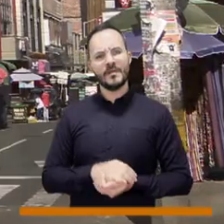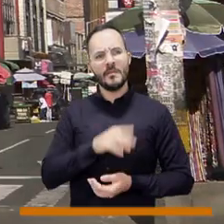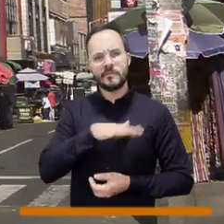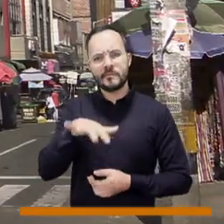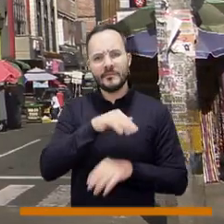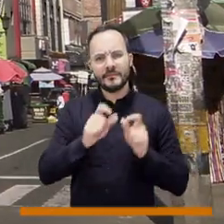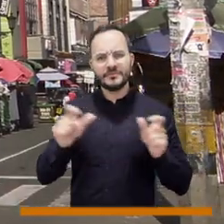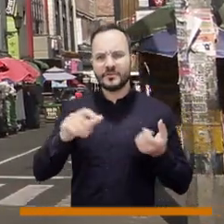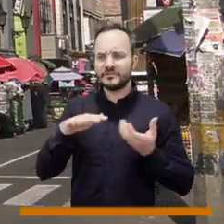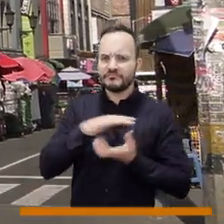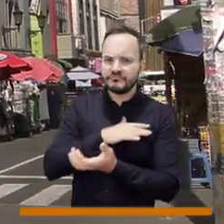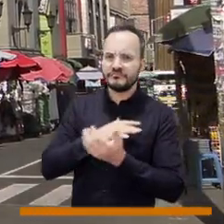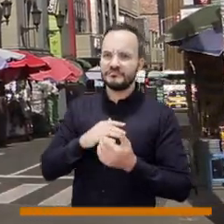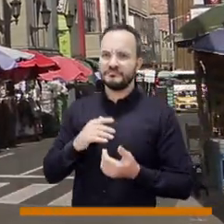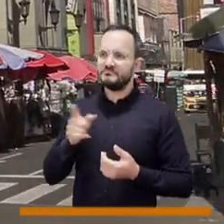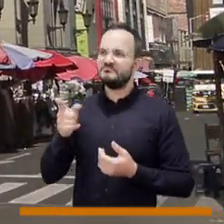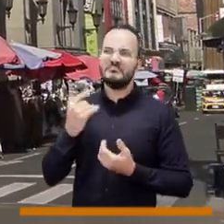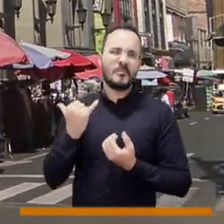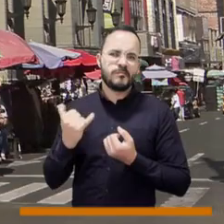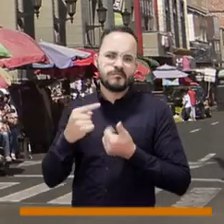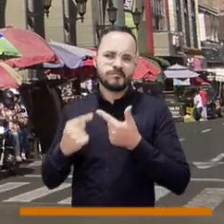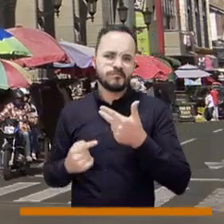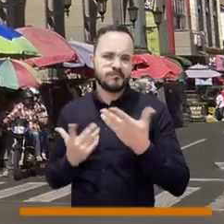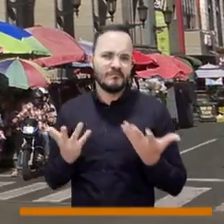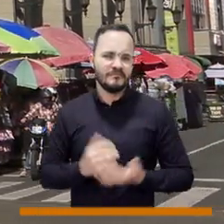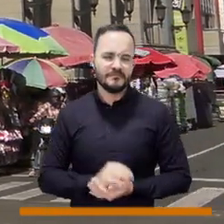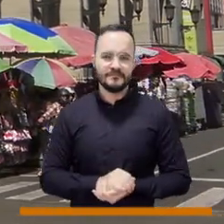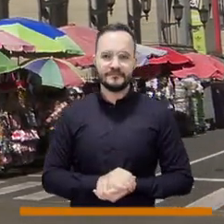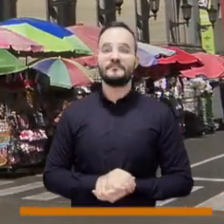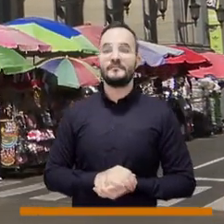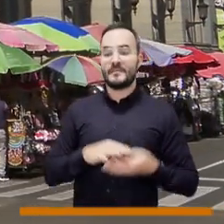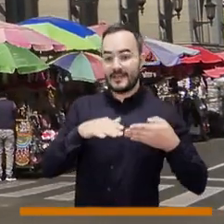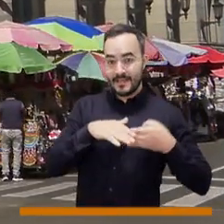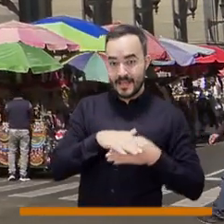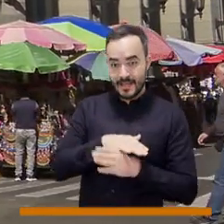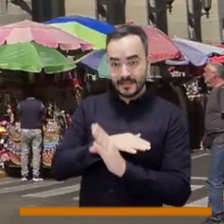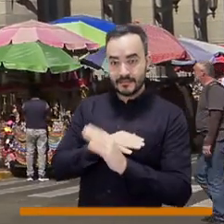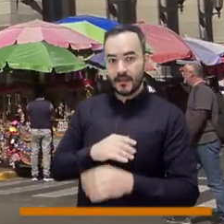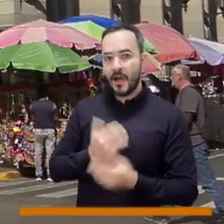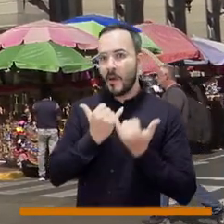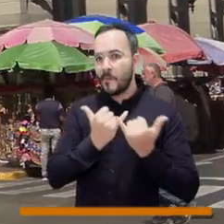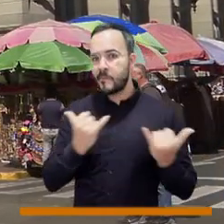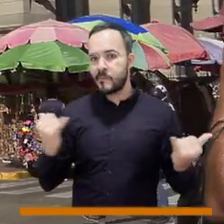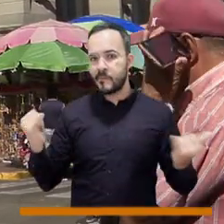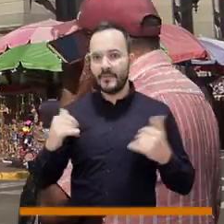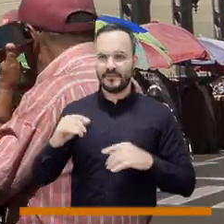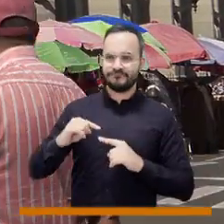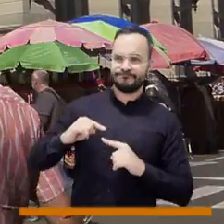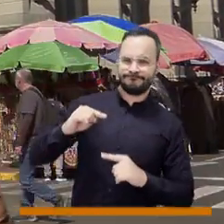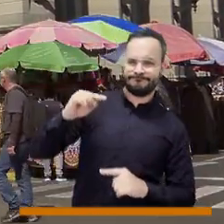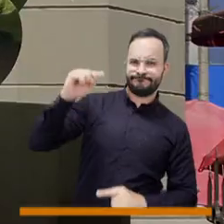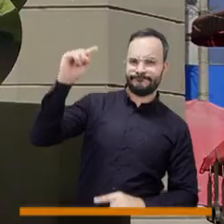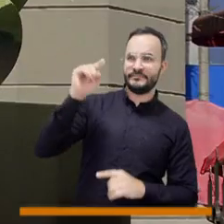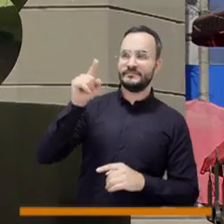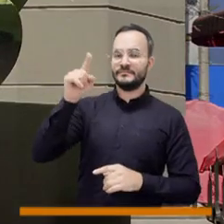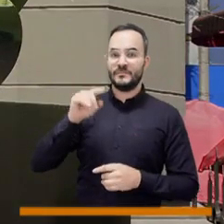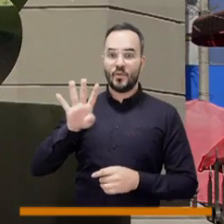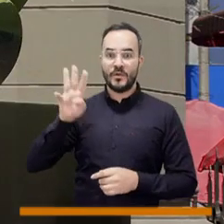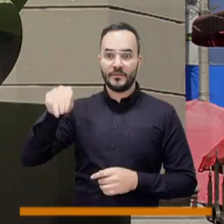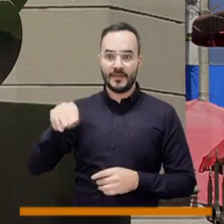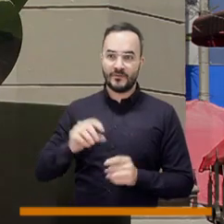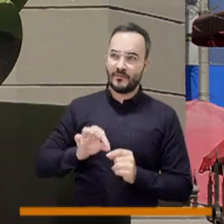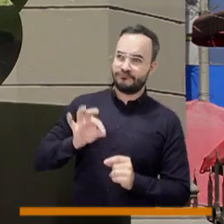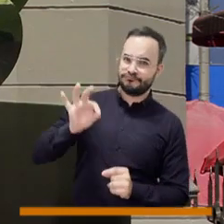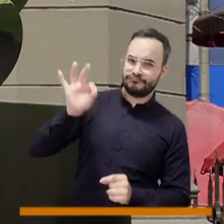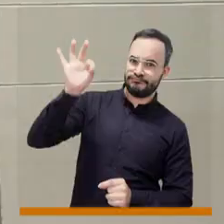encuentra la gente cuando viene aquí a la galería? A ver, lo primero es que desde la entrada uno encuentra unas esculturas de 4 metros engalanando la